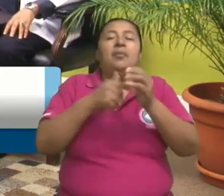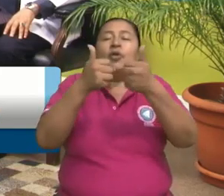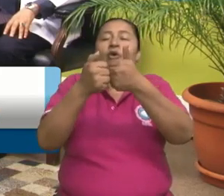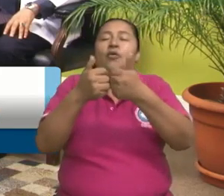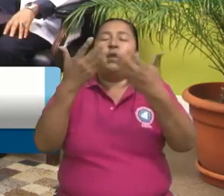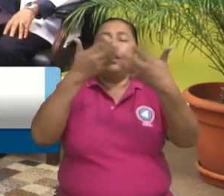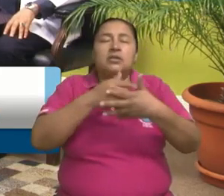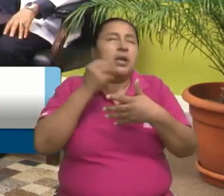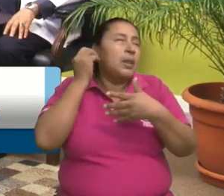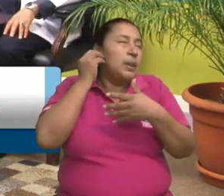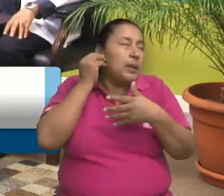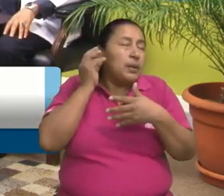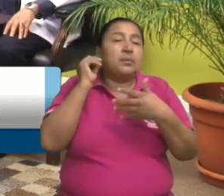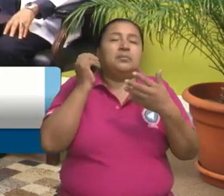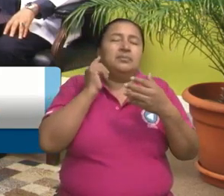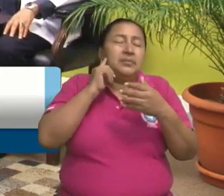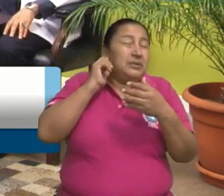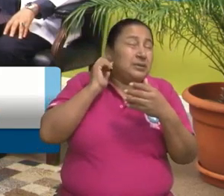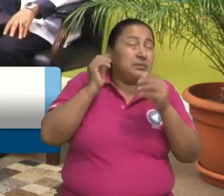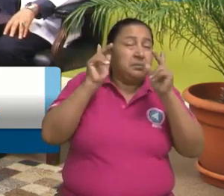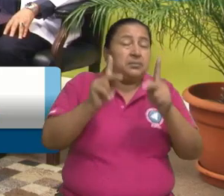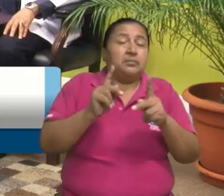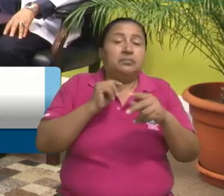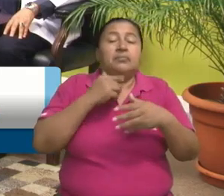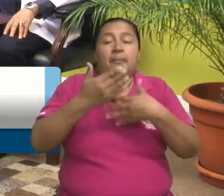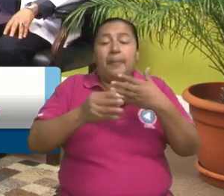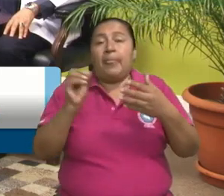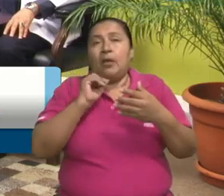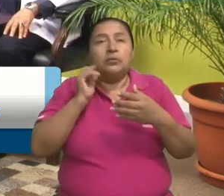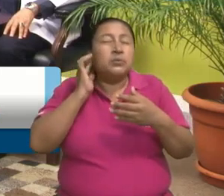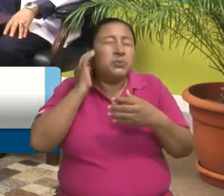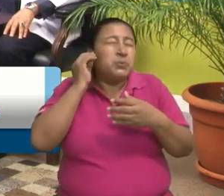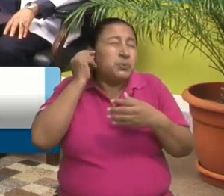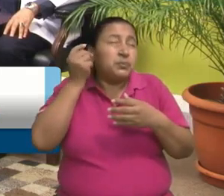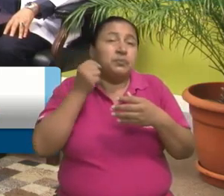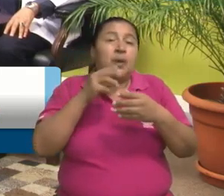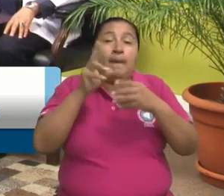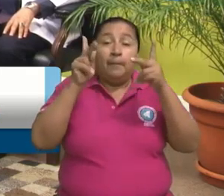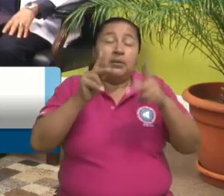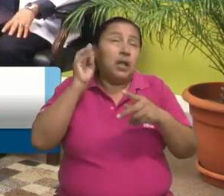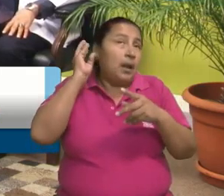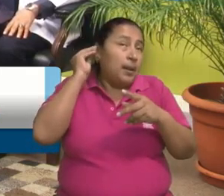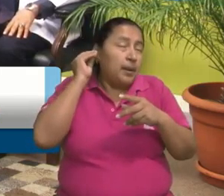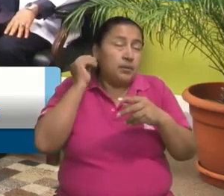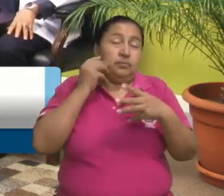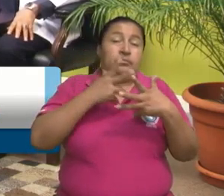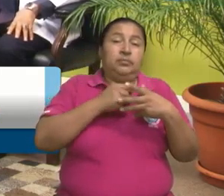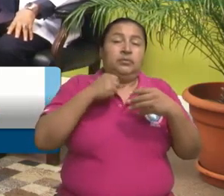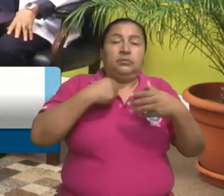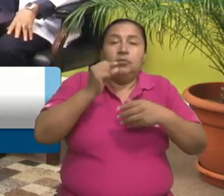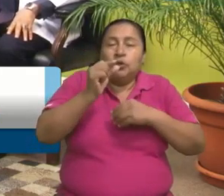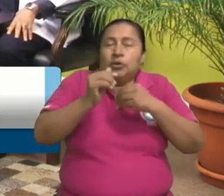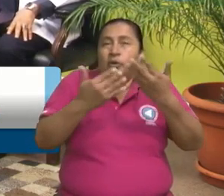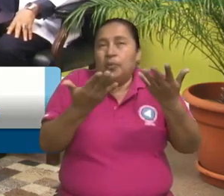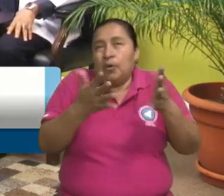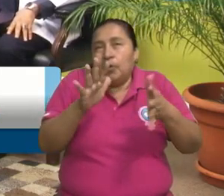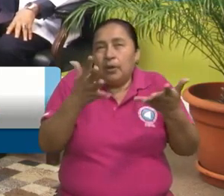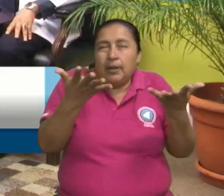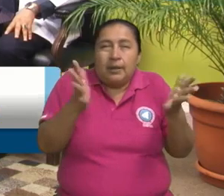entonces un susurro que te haga en verdad lo oído pues te da un poquito de como de